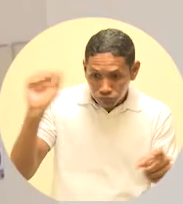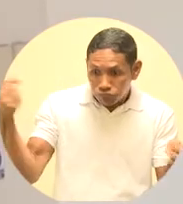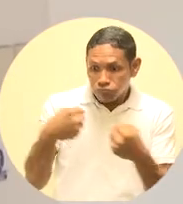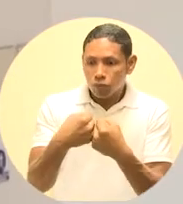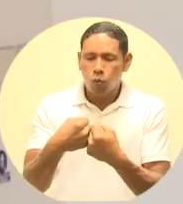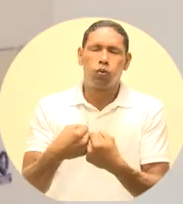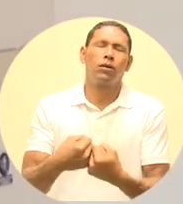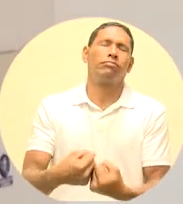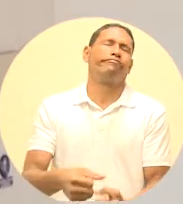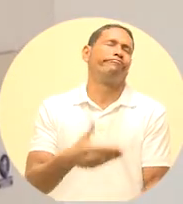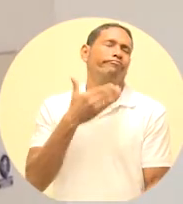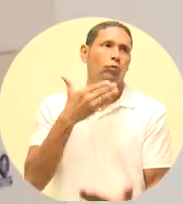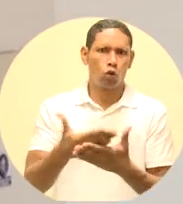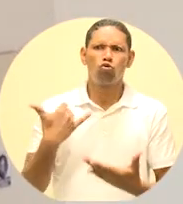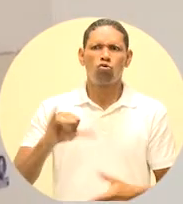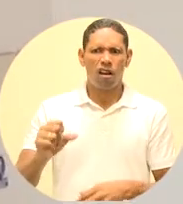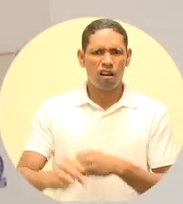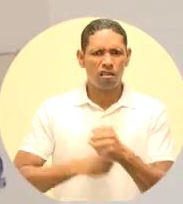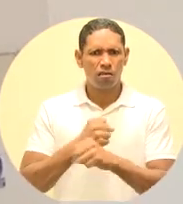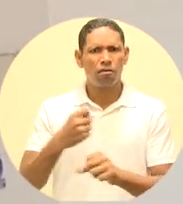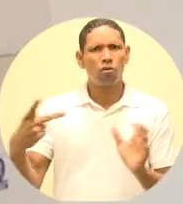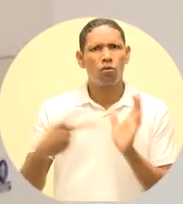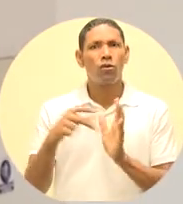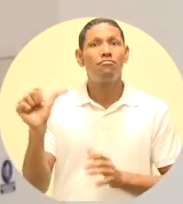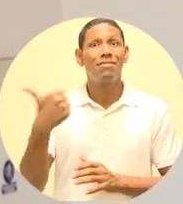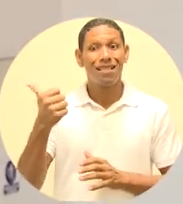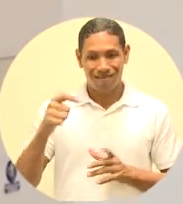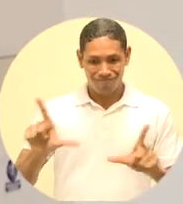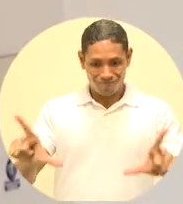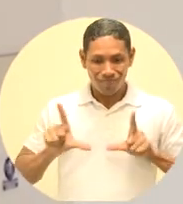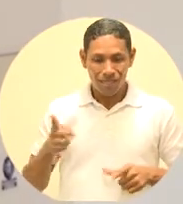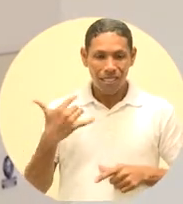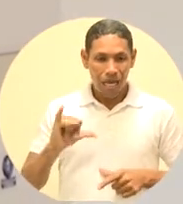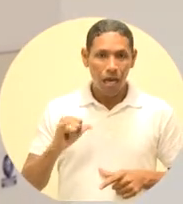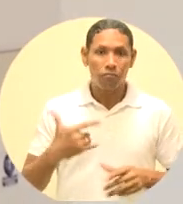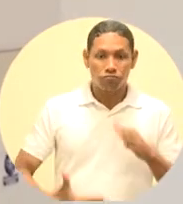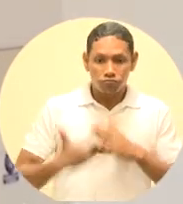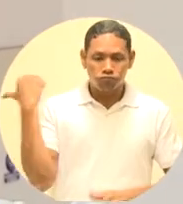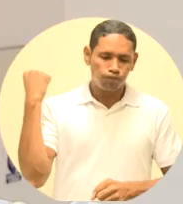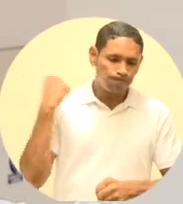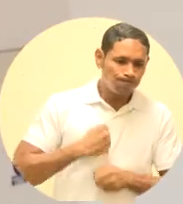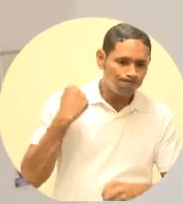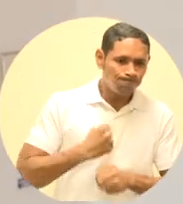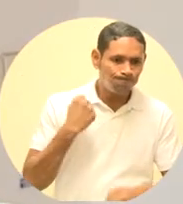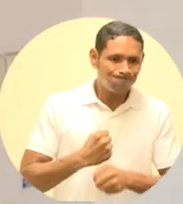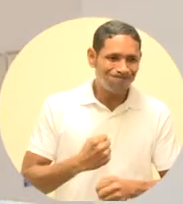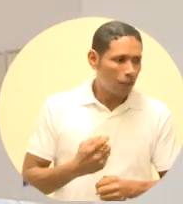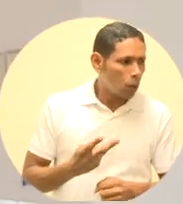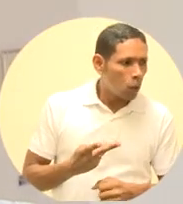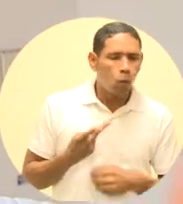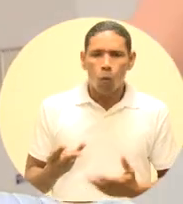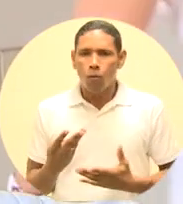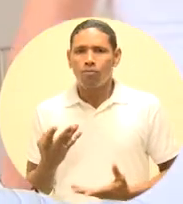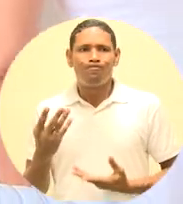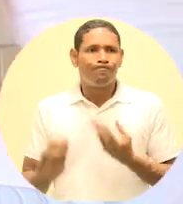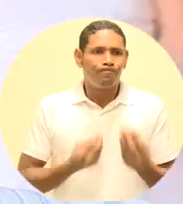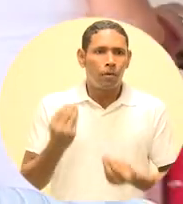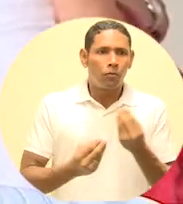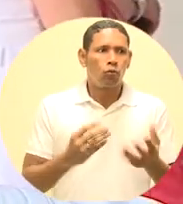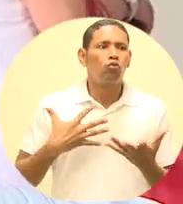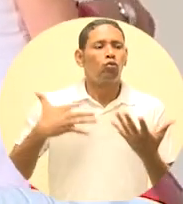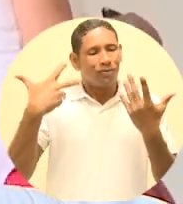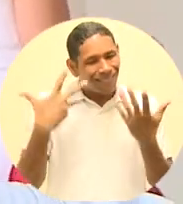convenio proyecto, porque realmente me gradué en el 2010 y así como yo hemos tenido la oportunidad de trabajar y no teníamos el espacio